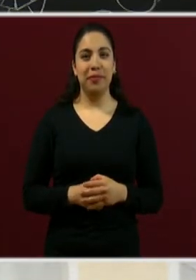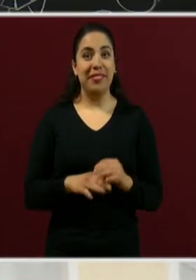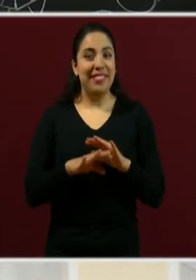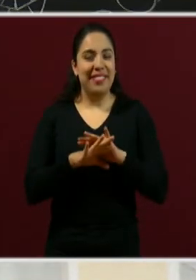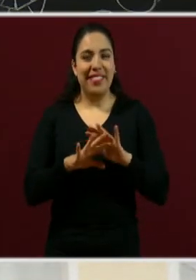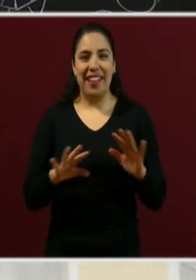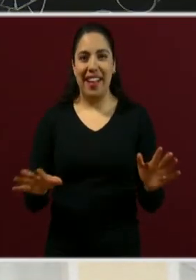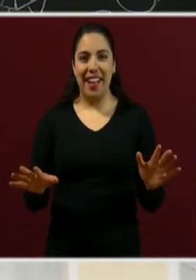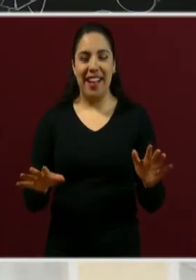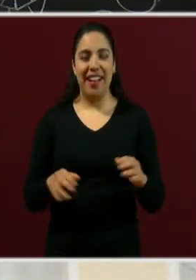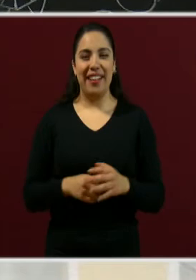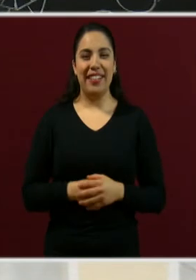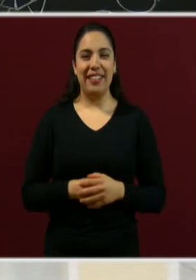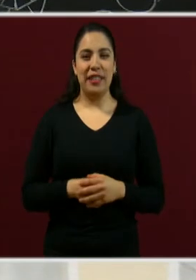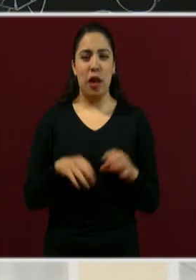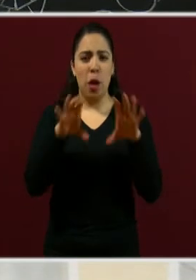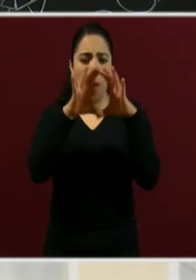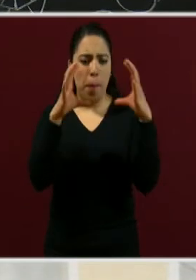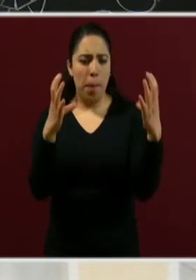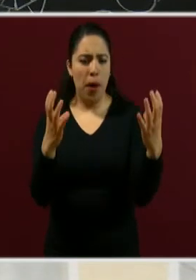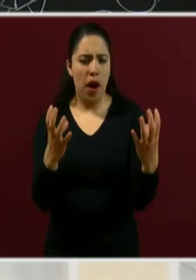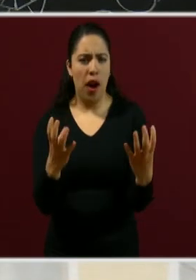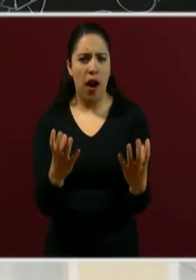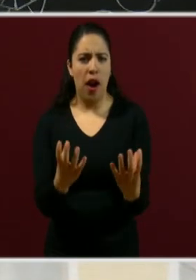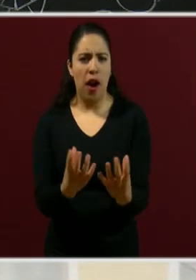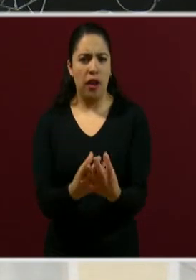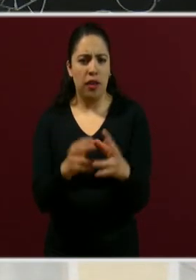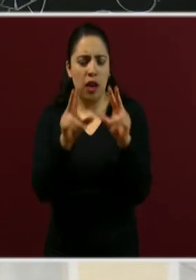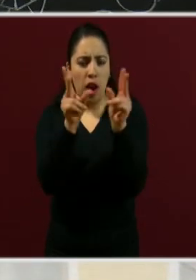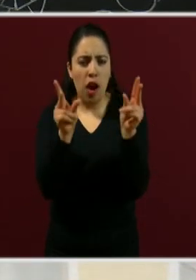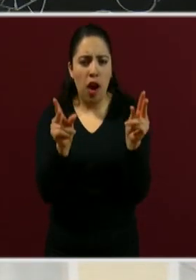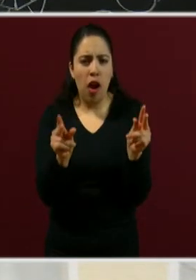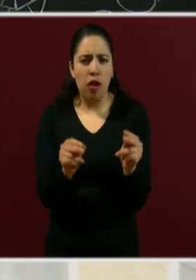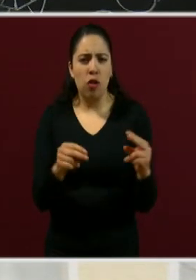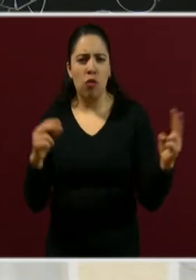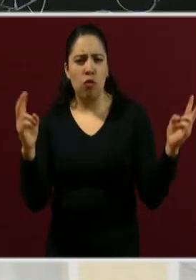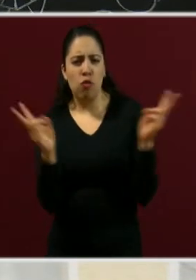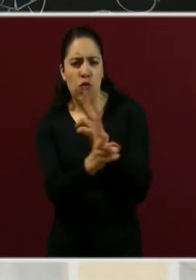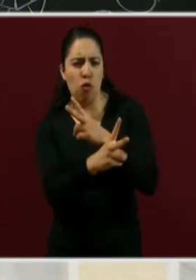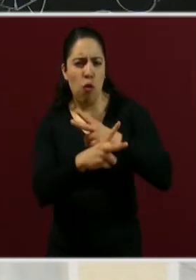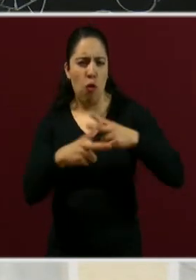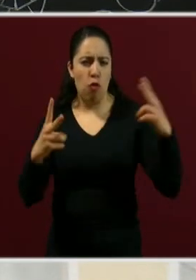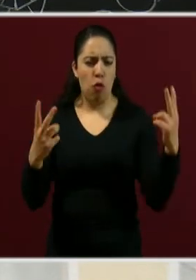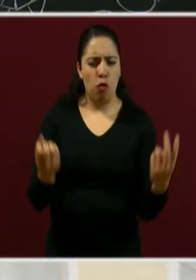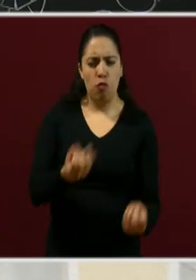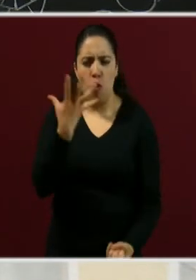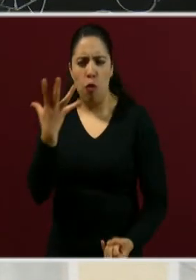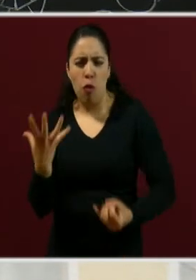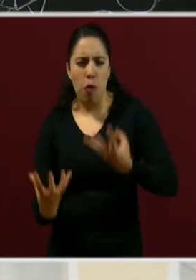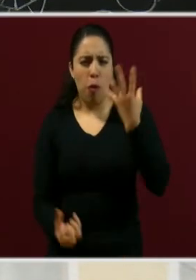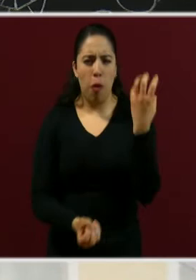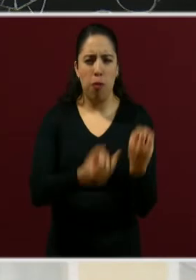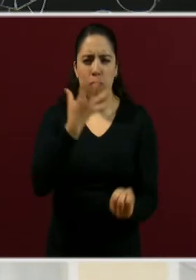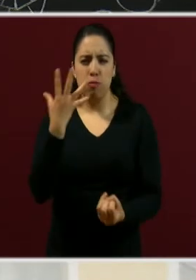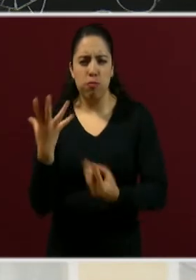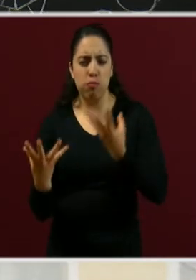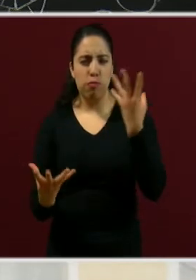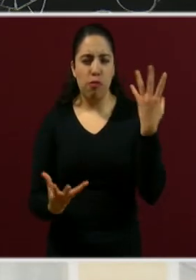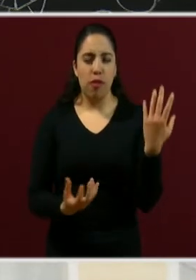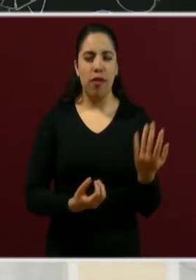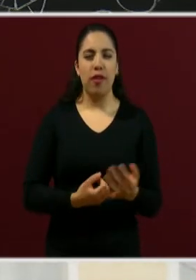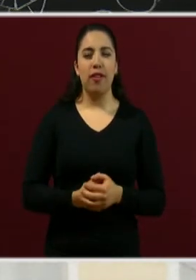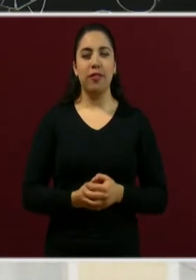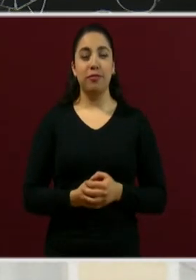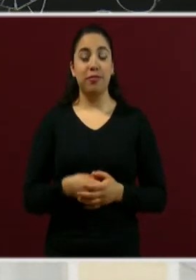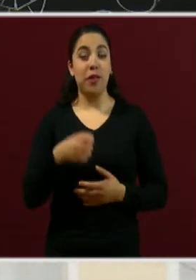y listo. El gigante de hielo desató una enorme tormenta de viento. Como